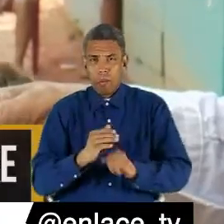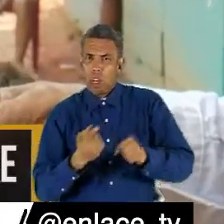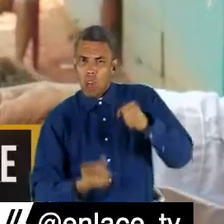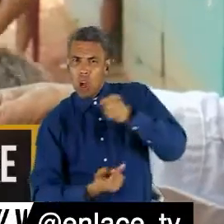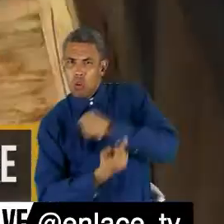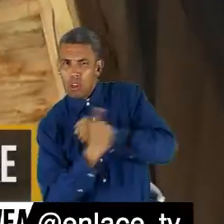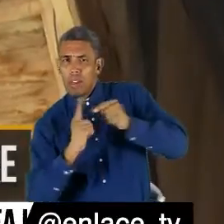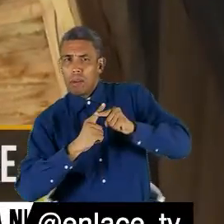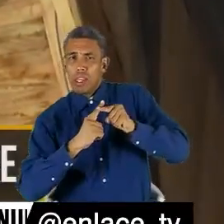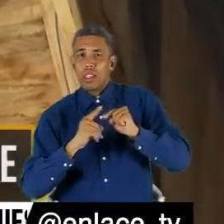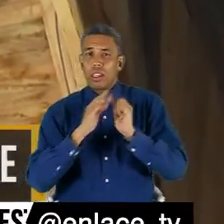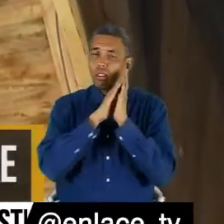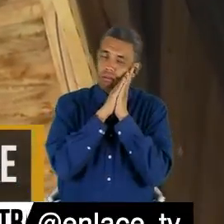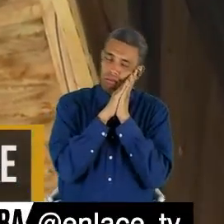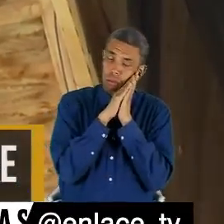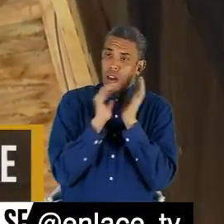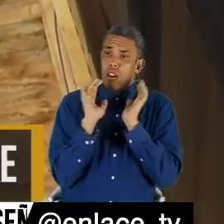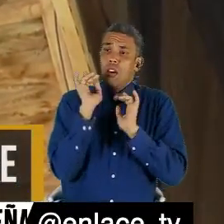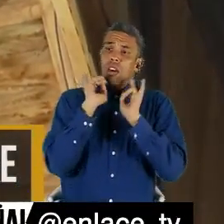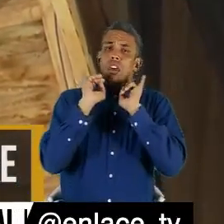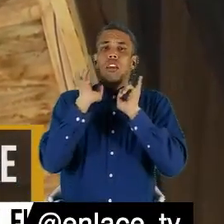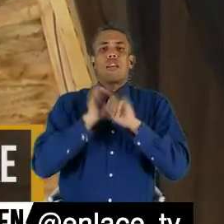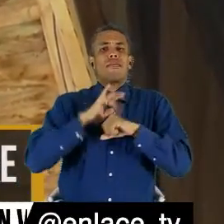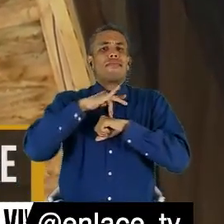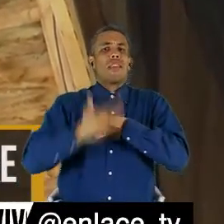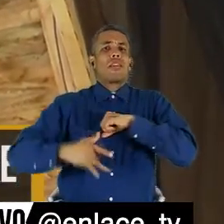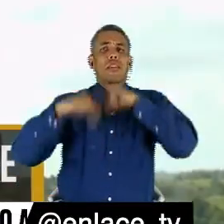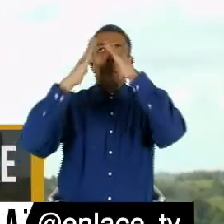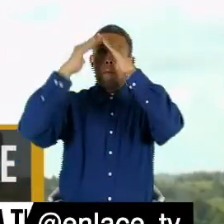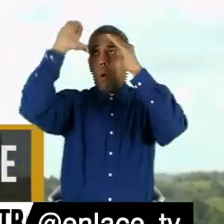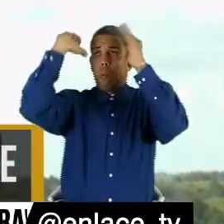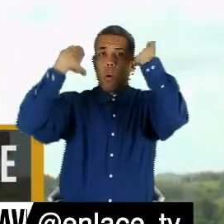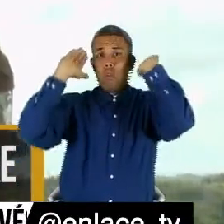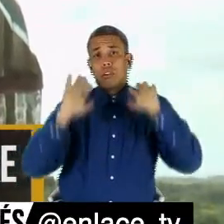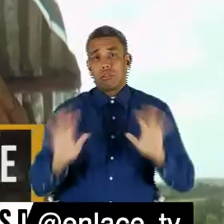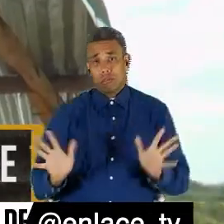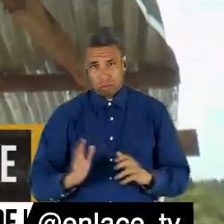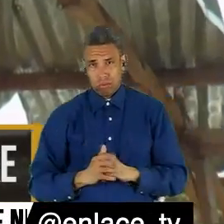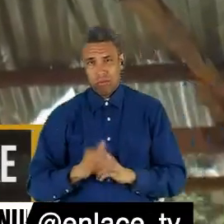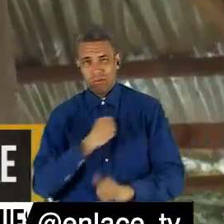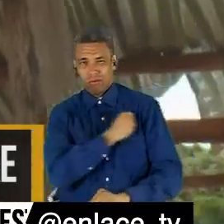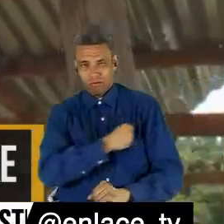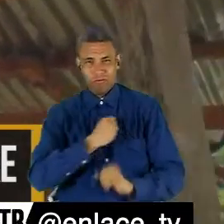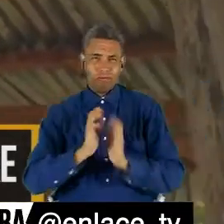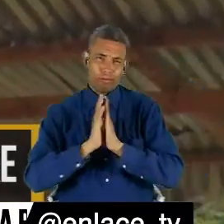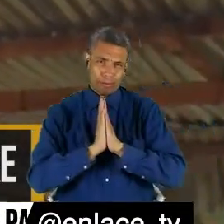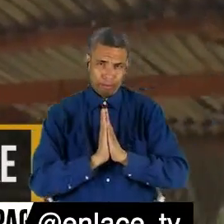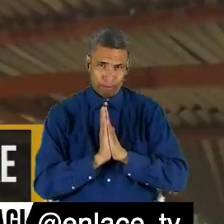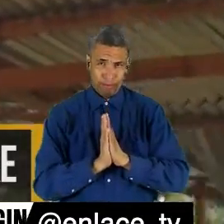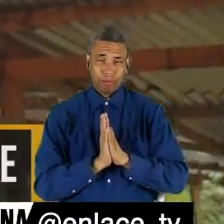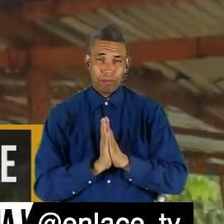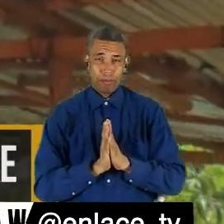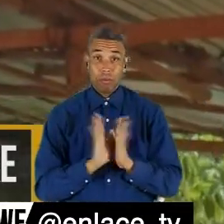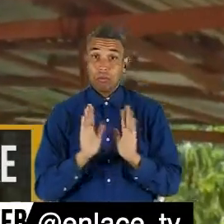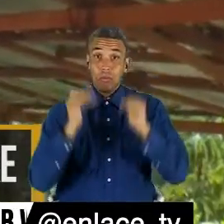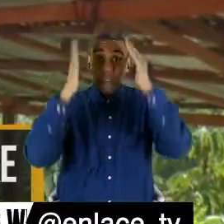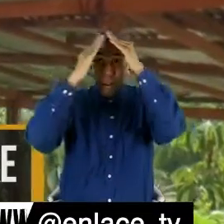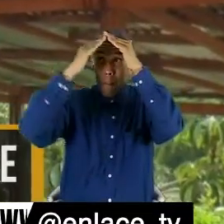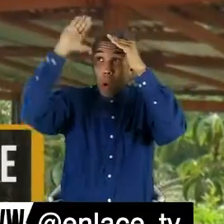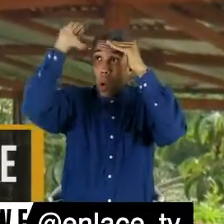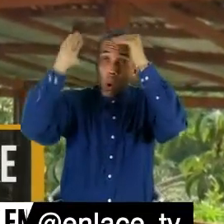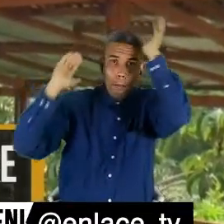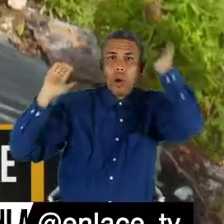desperté, ya estaba el techo ya caído. Pues solicito que ojalá por favor me puedan ayudar, porque hasta el momento tampoco he encontrado